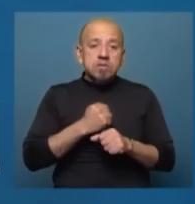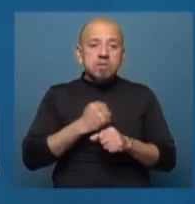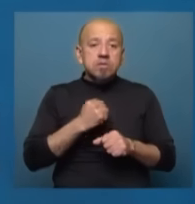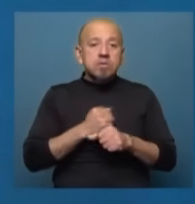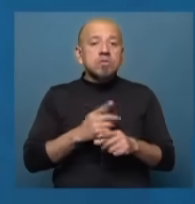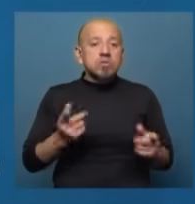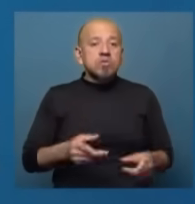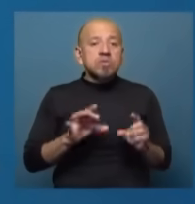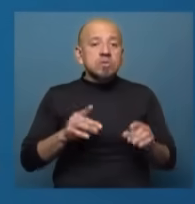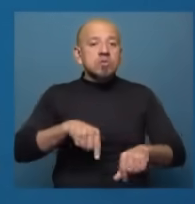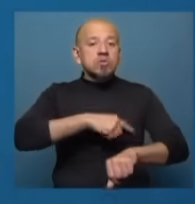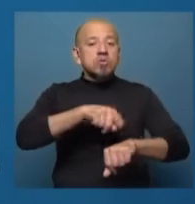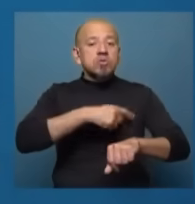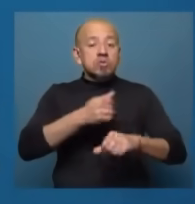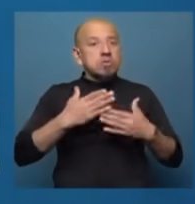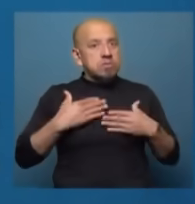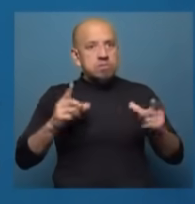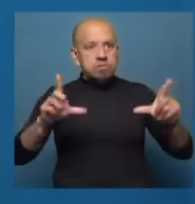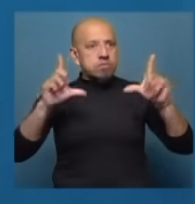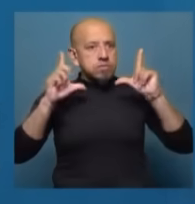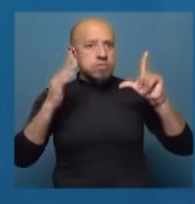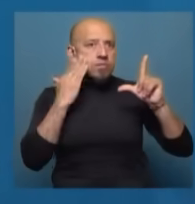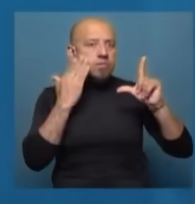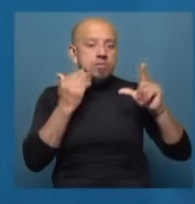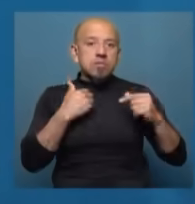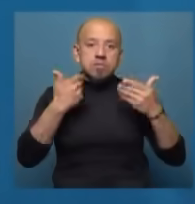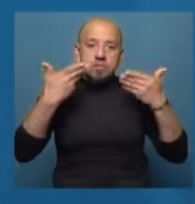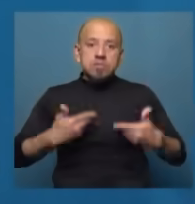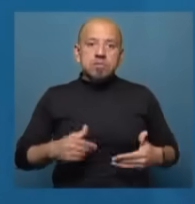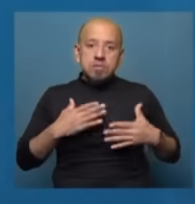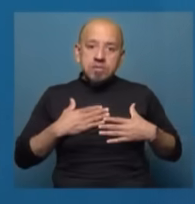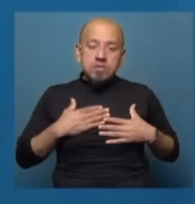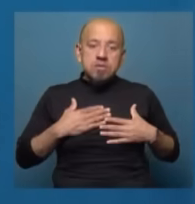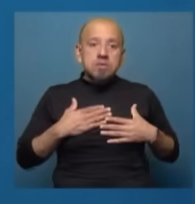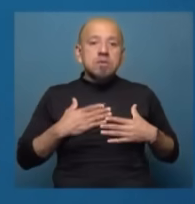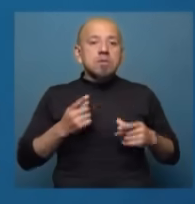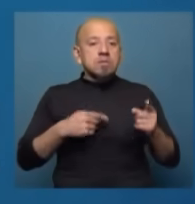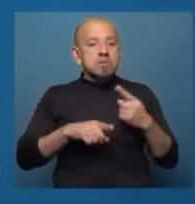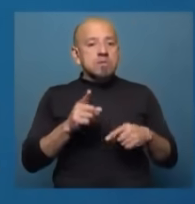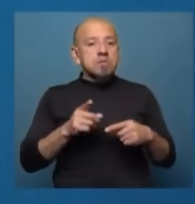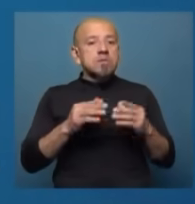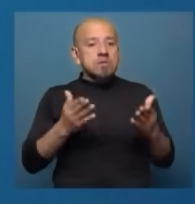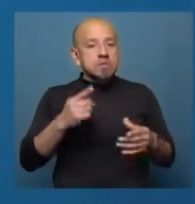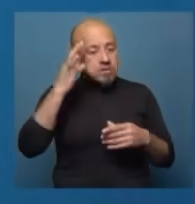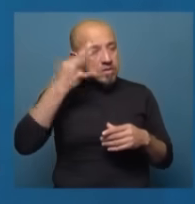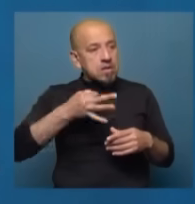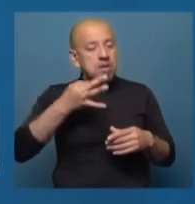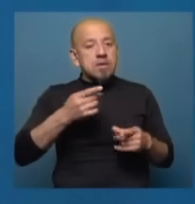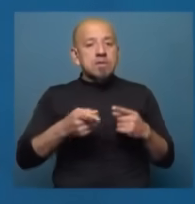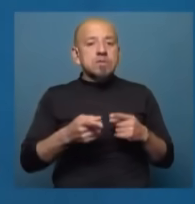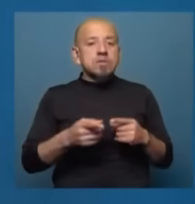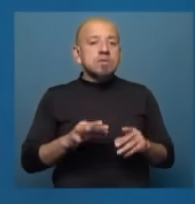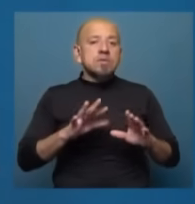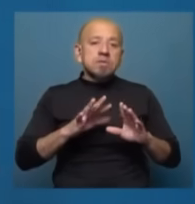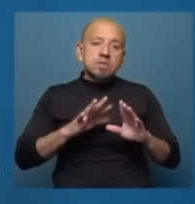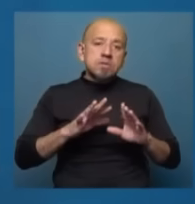solo la hora que trabajamos sino que lo que ponemos porque le ponemos el cuerpo y el alma a esto pero la realidad es que no no